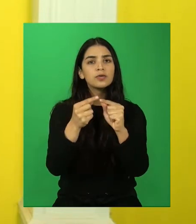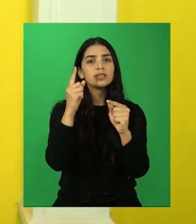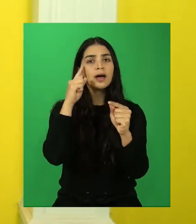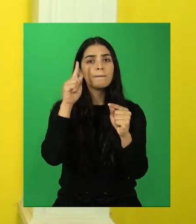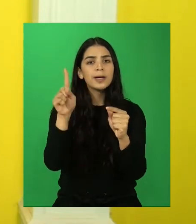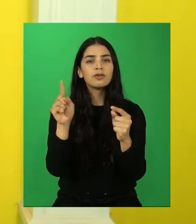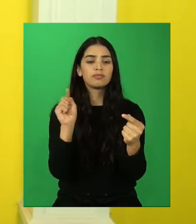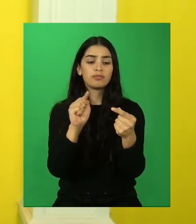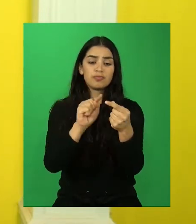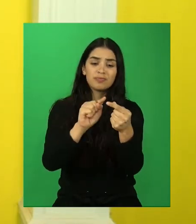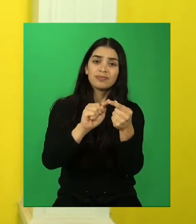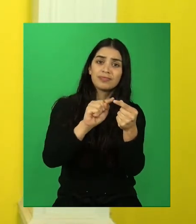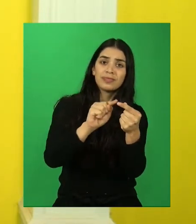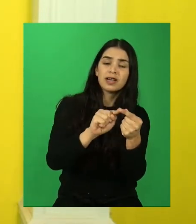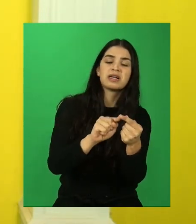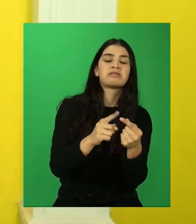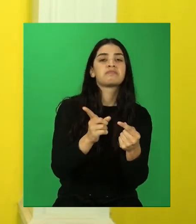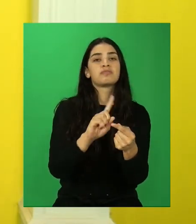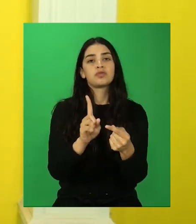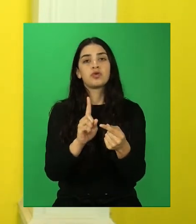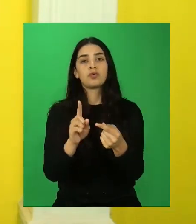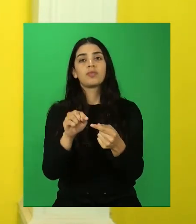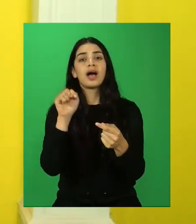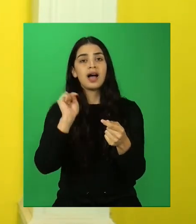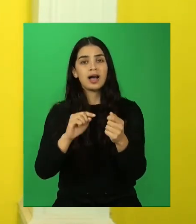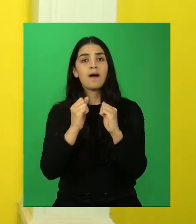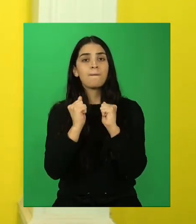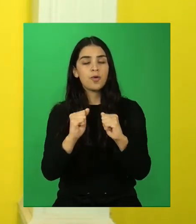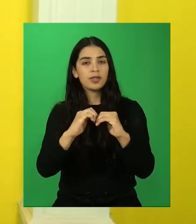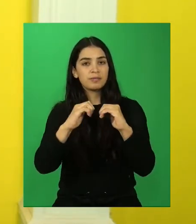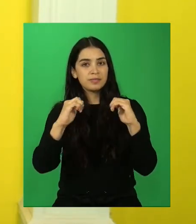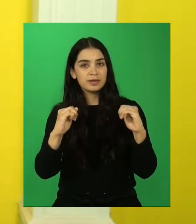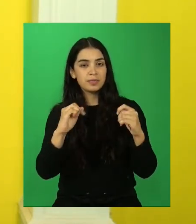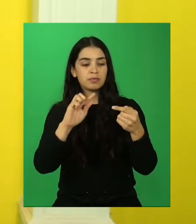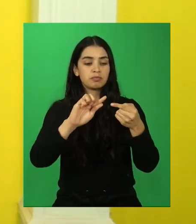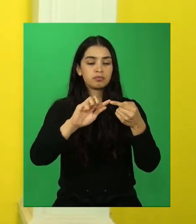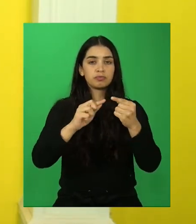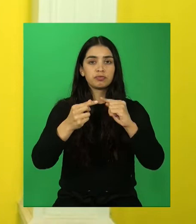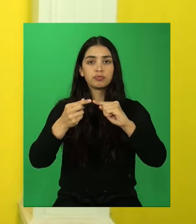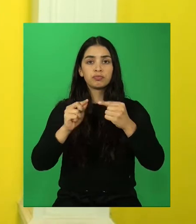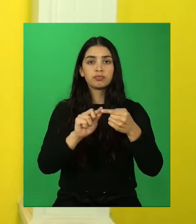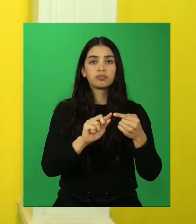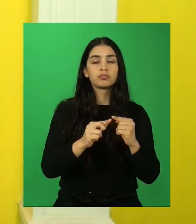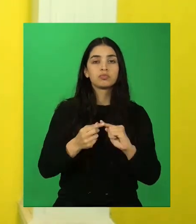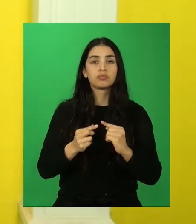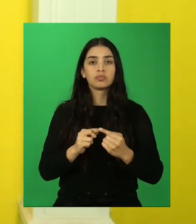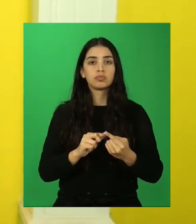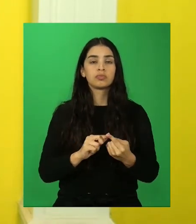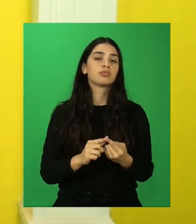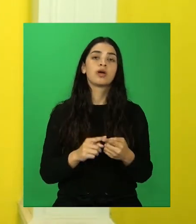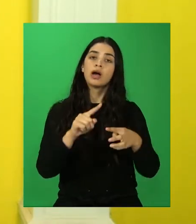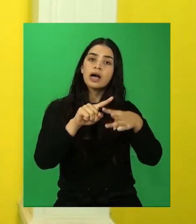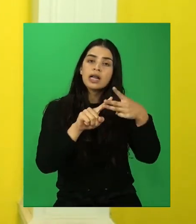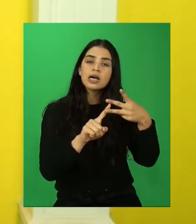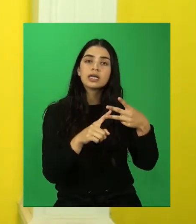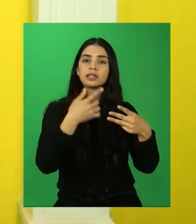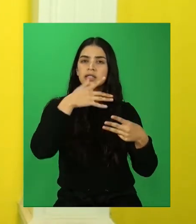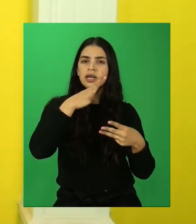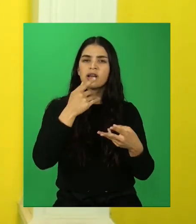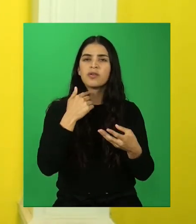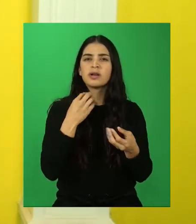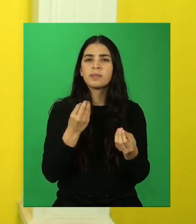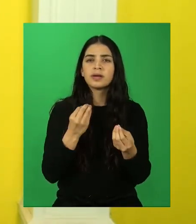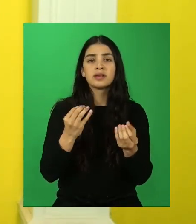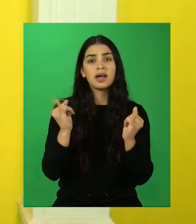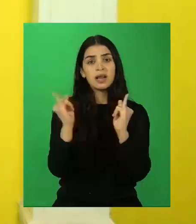como en lo que es sólido. Aquí las características del líquido es que no tienen una